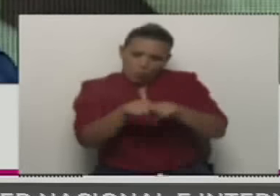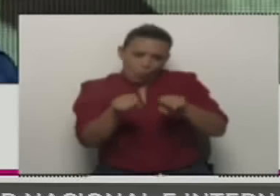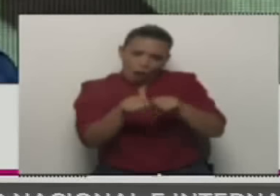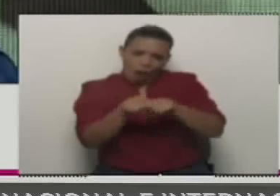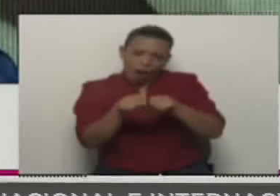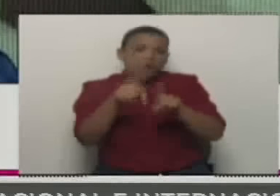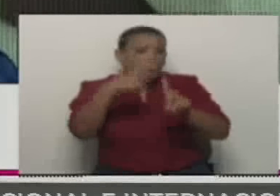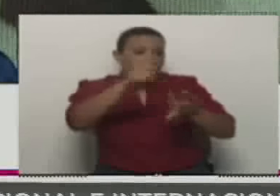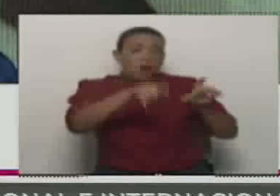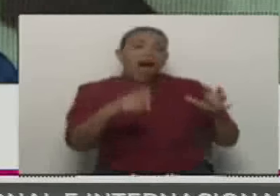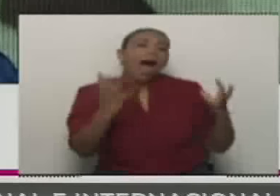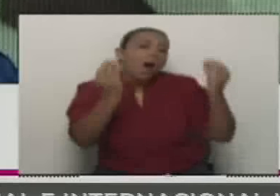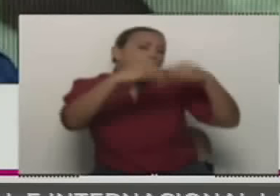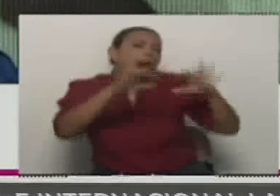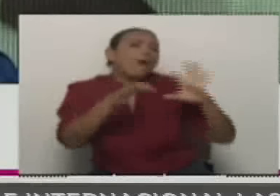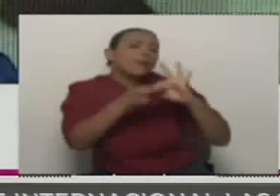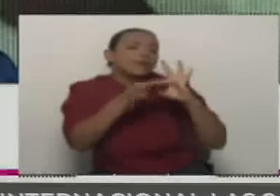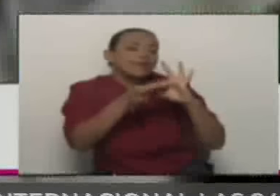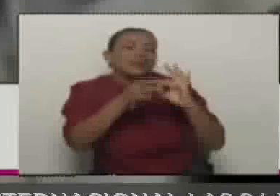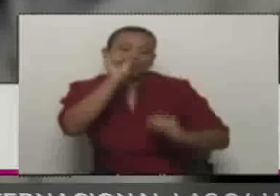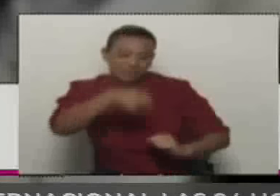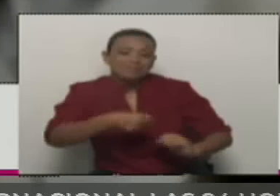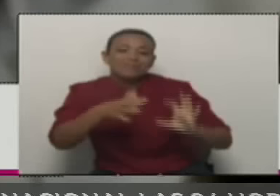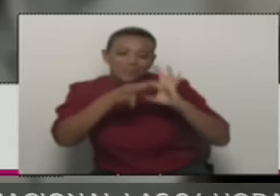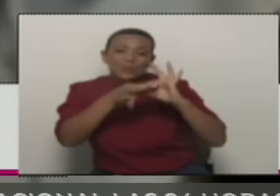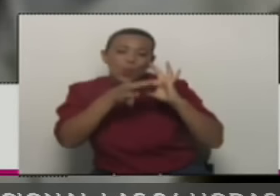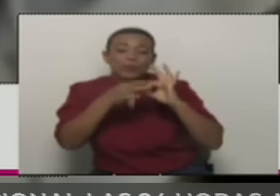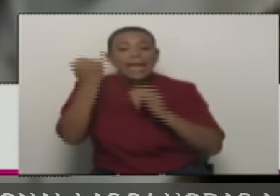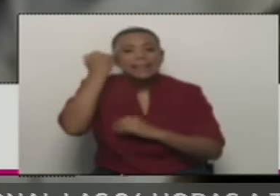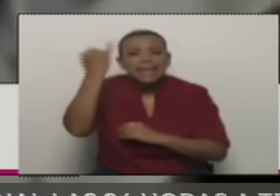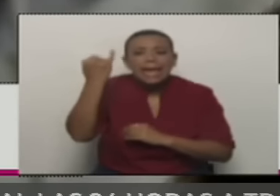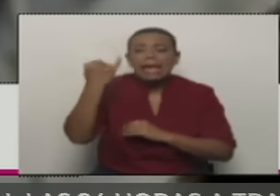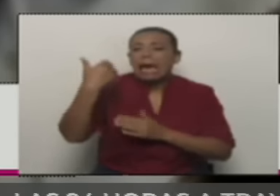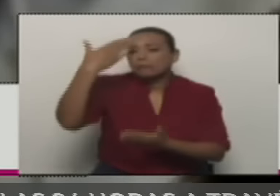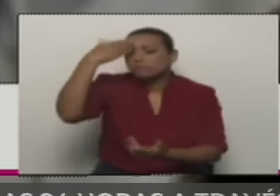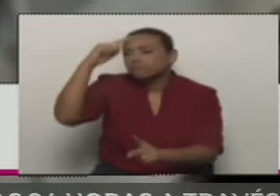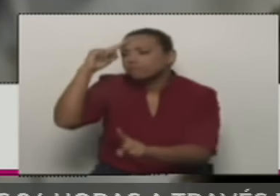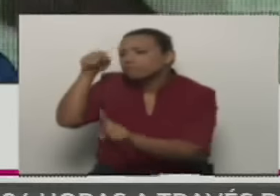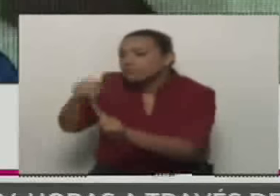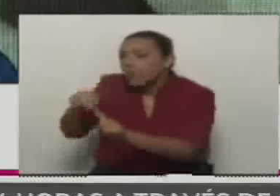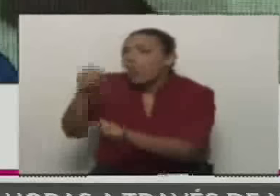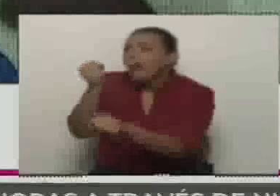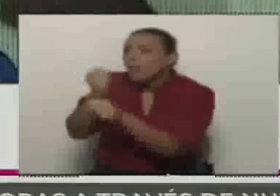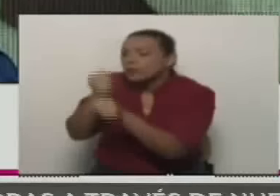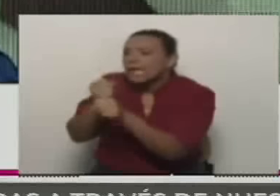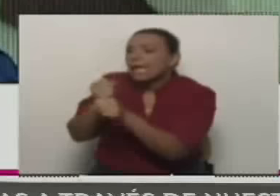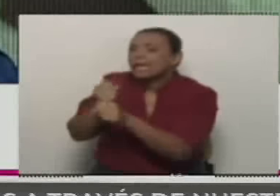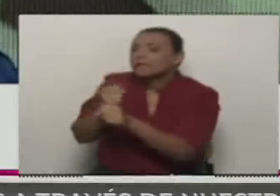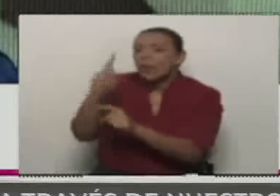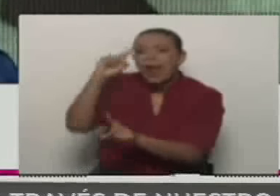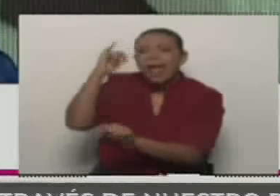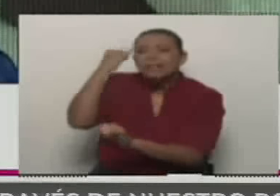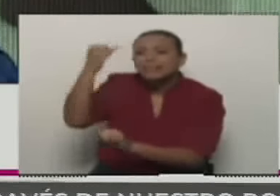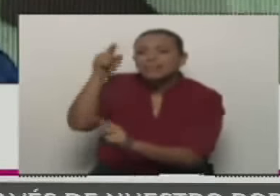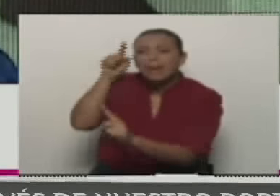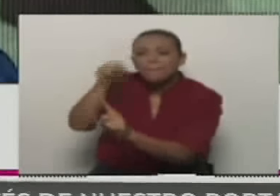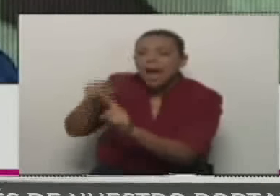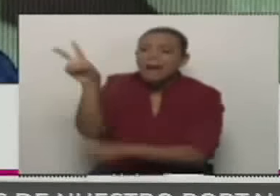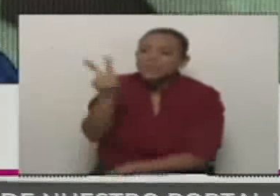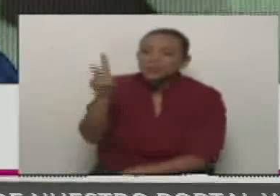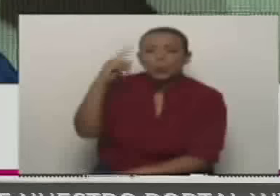Todos podemos estar unidos en la idea de un país, Venezuela. Todos